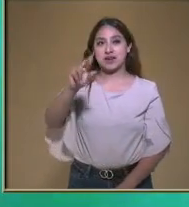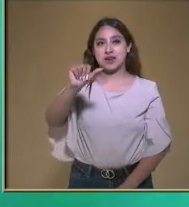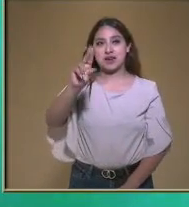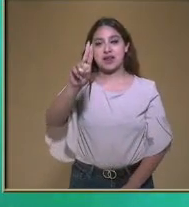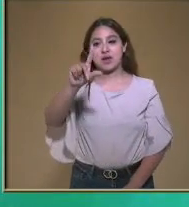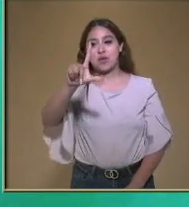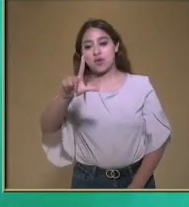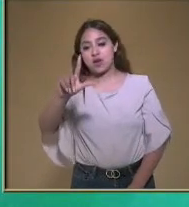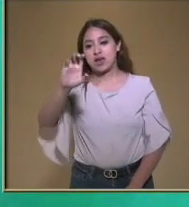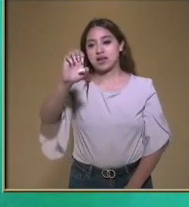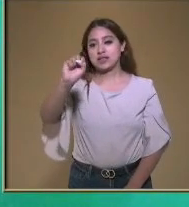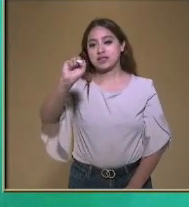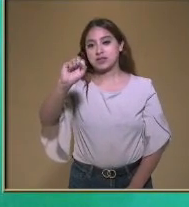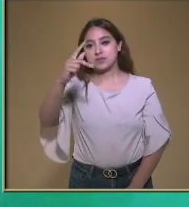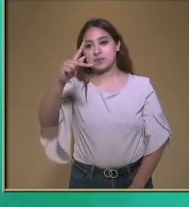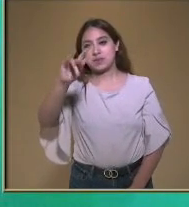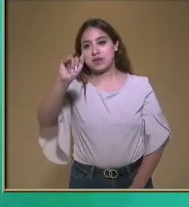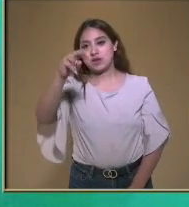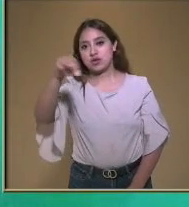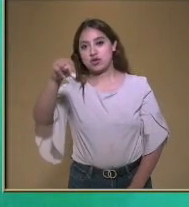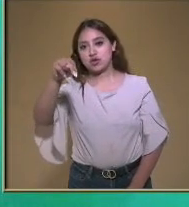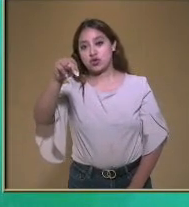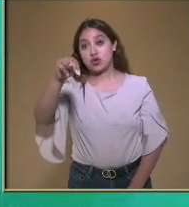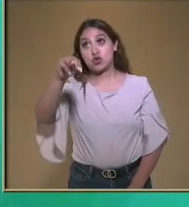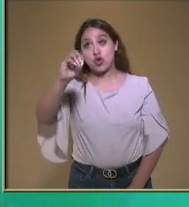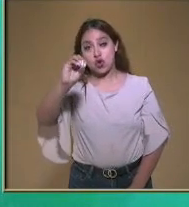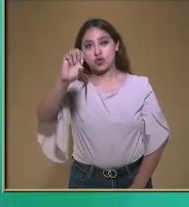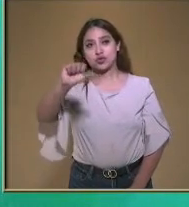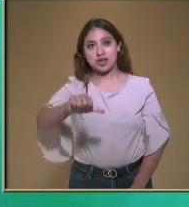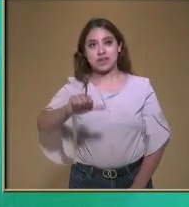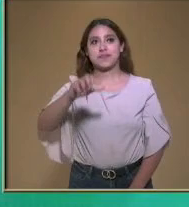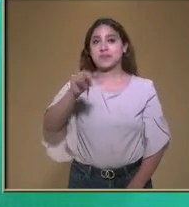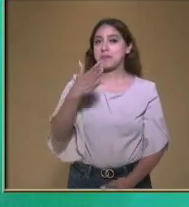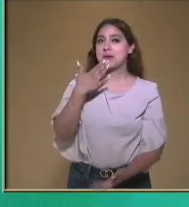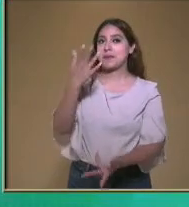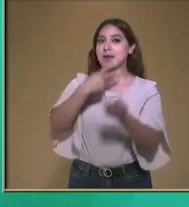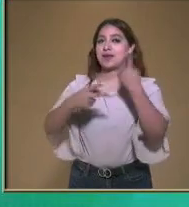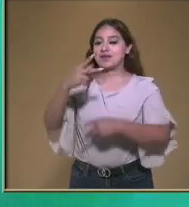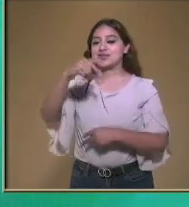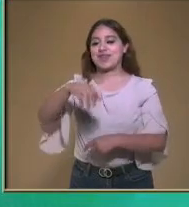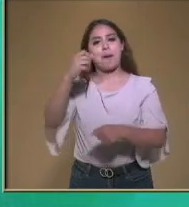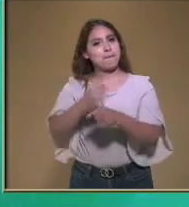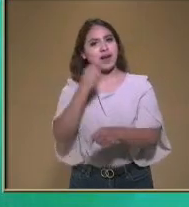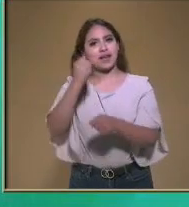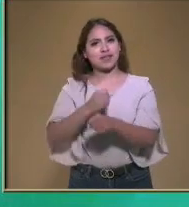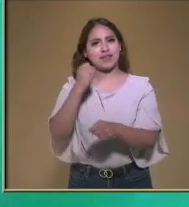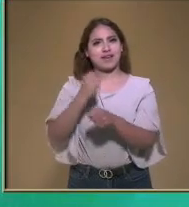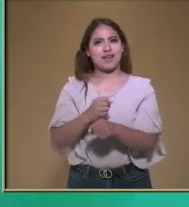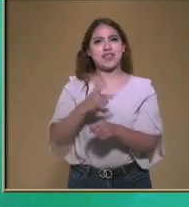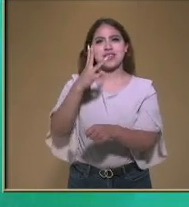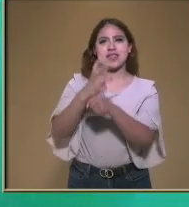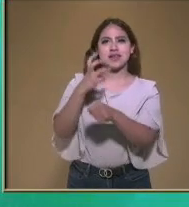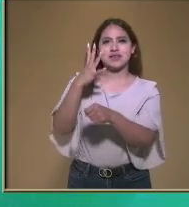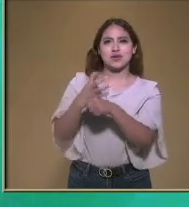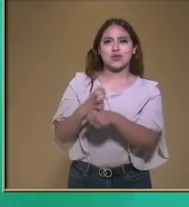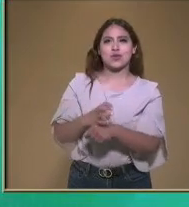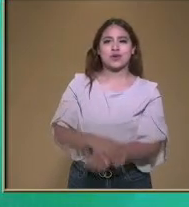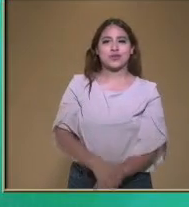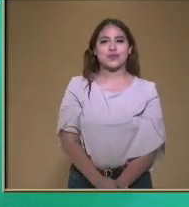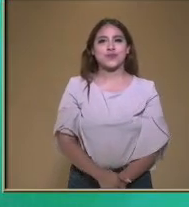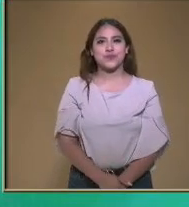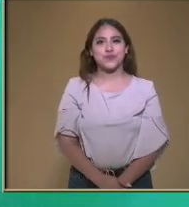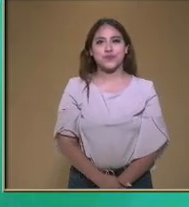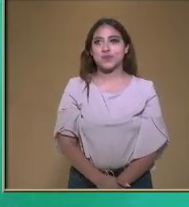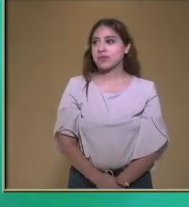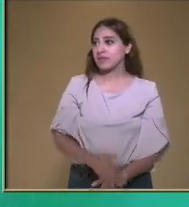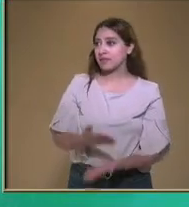Becerril de Educación Física. Sean ustedes bienvenidos a una sesión más de reforzamiento de tercer y cuarto grado. ¿Le parece